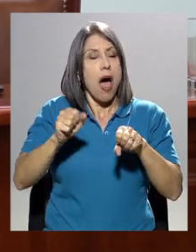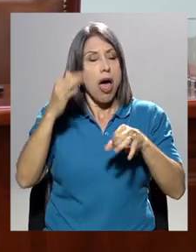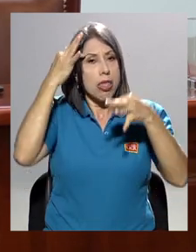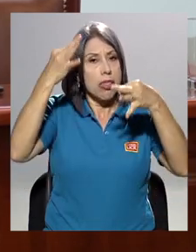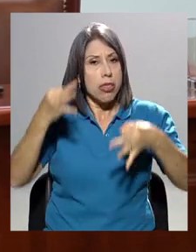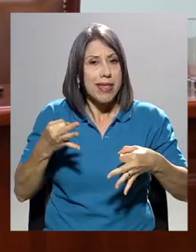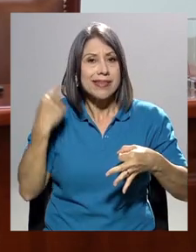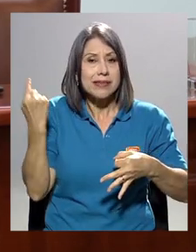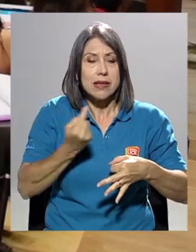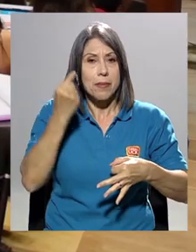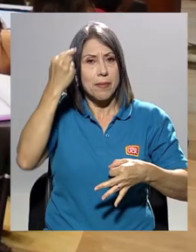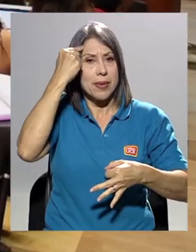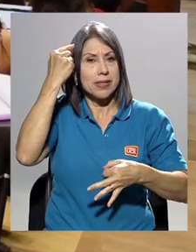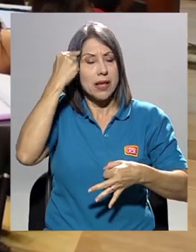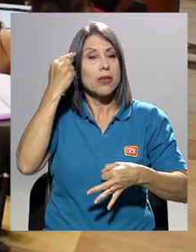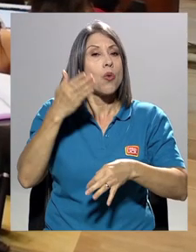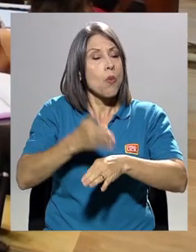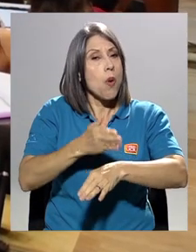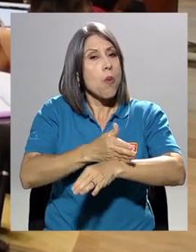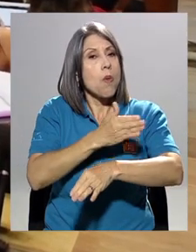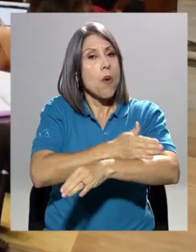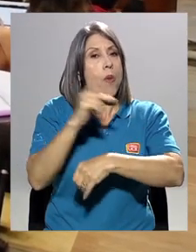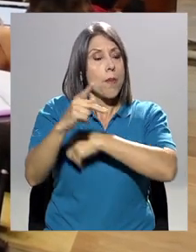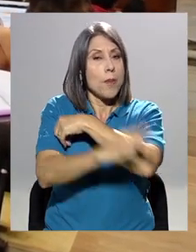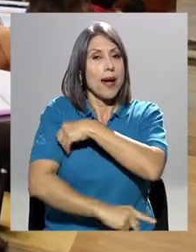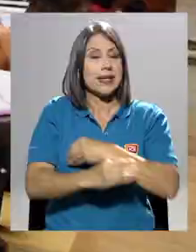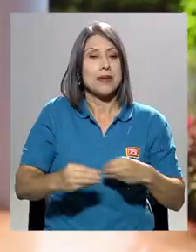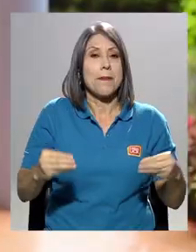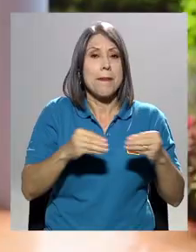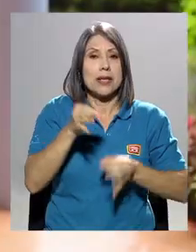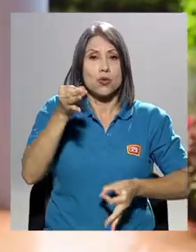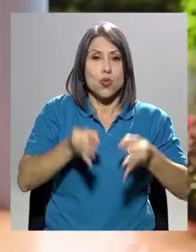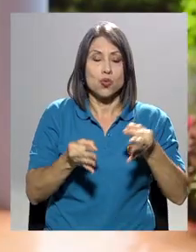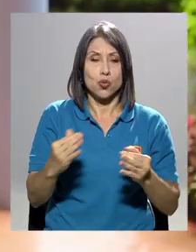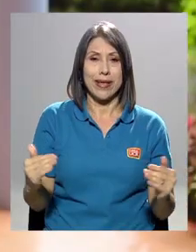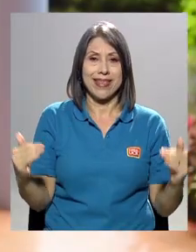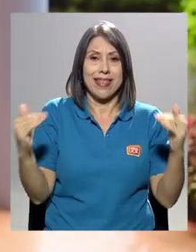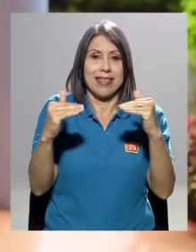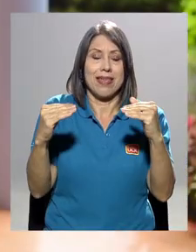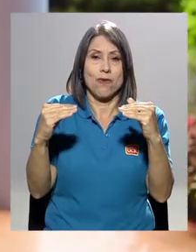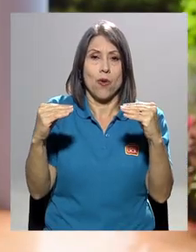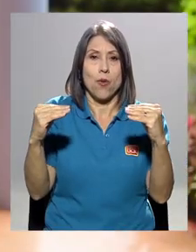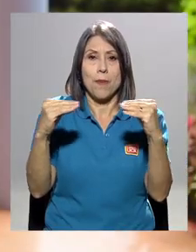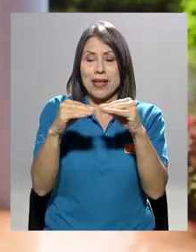siempre pensando en la mejora de un país que queremos construir cada día más justo, más equitativo, con mayor igualdad.